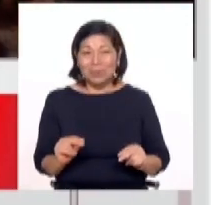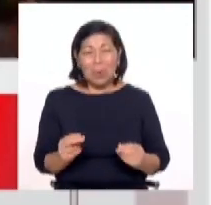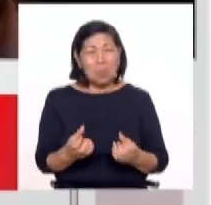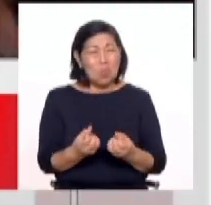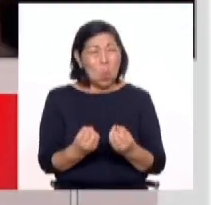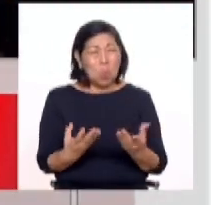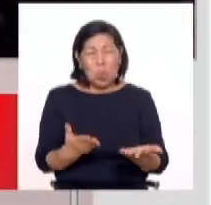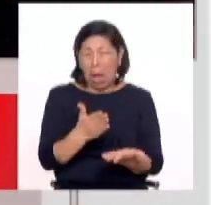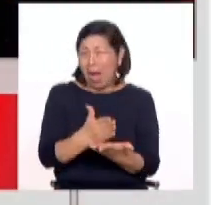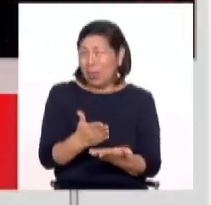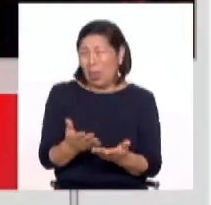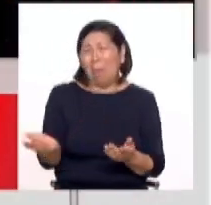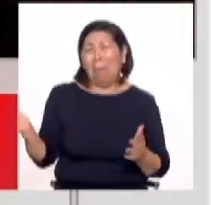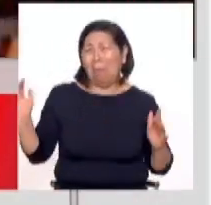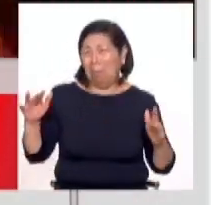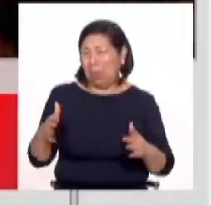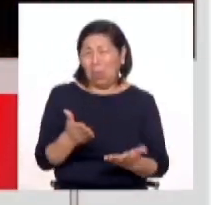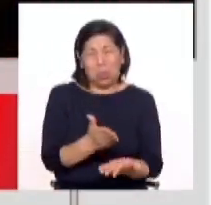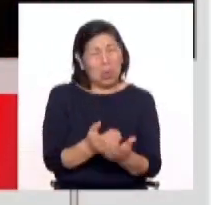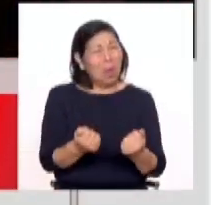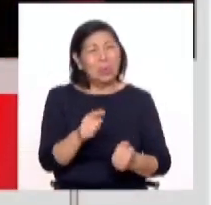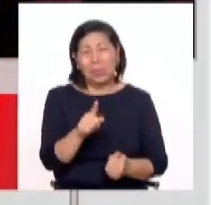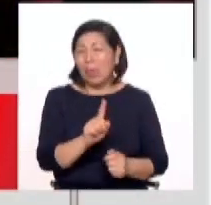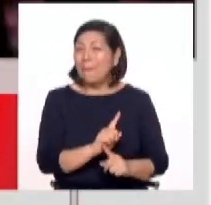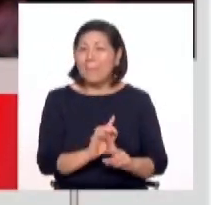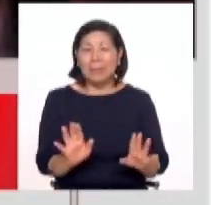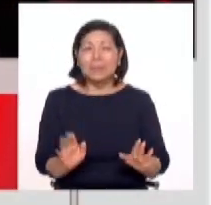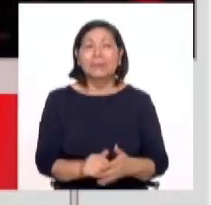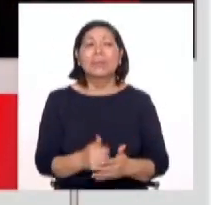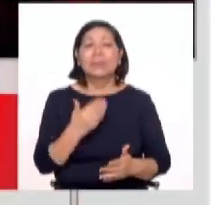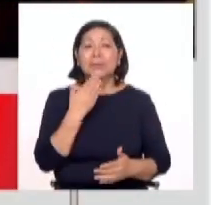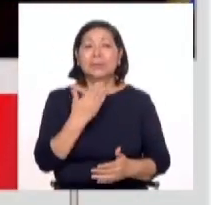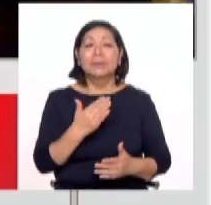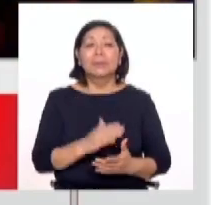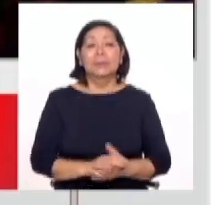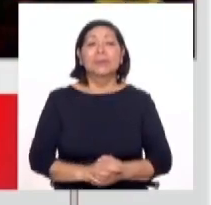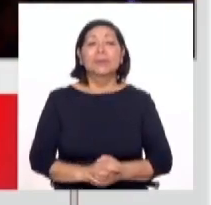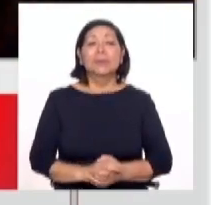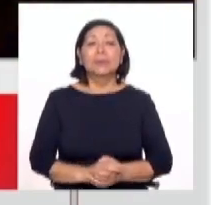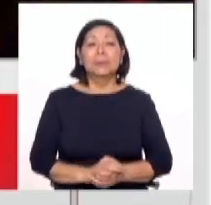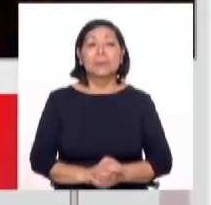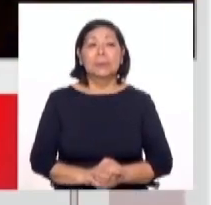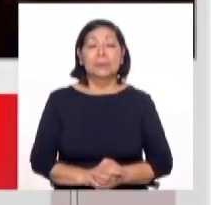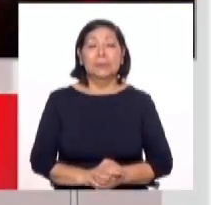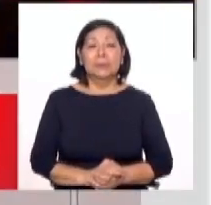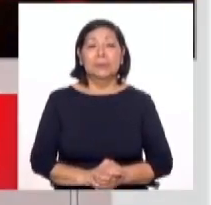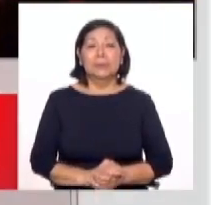cantidad de vehículos que puedan venir o concurrir al estadio. Eso es todo. Gracias.